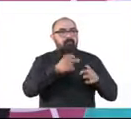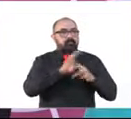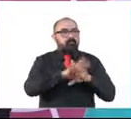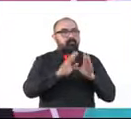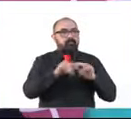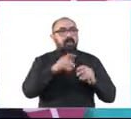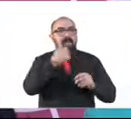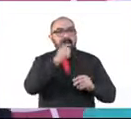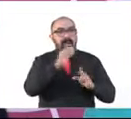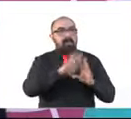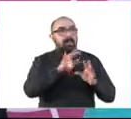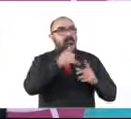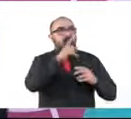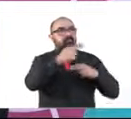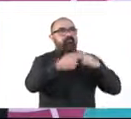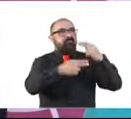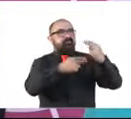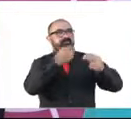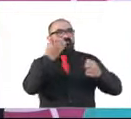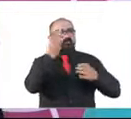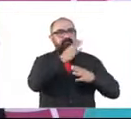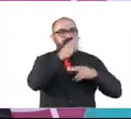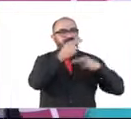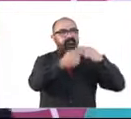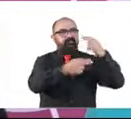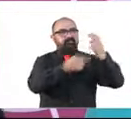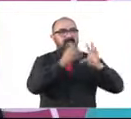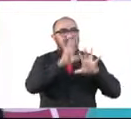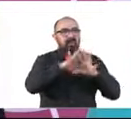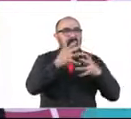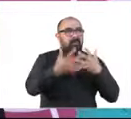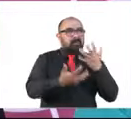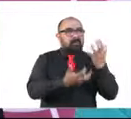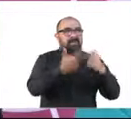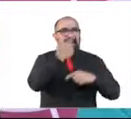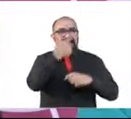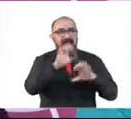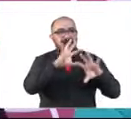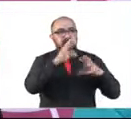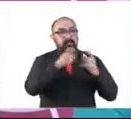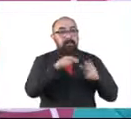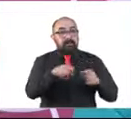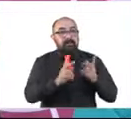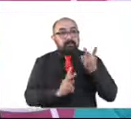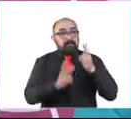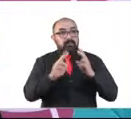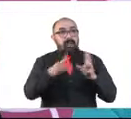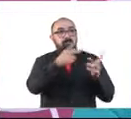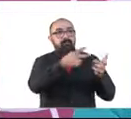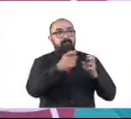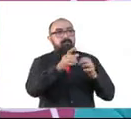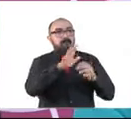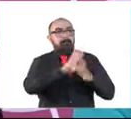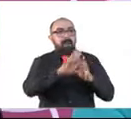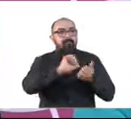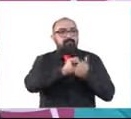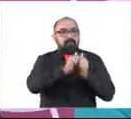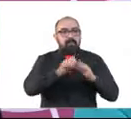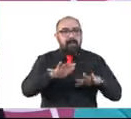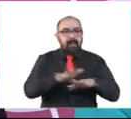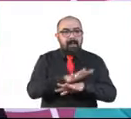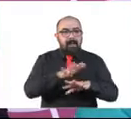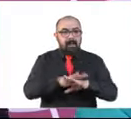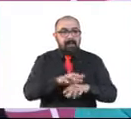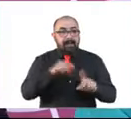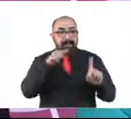también el gas metano que de otra forma se emite a la atmósfera. El manejo adecuado de los suelos, las buenas prácticas agrícolas,